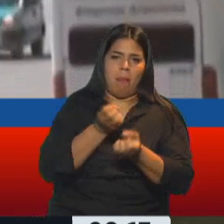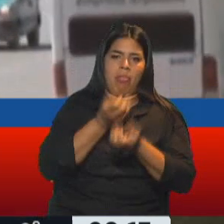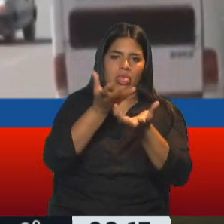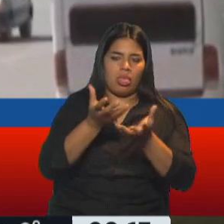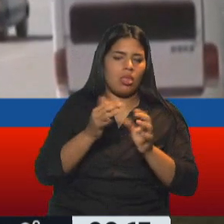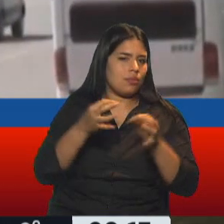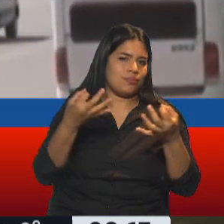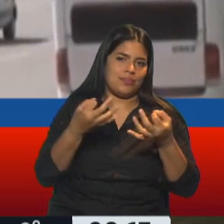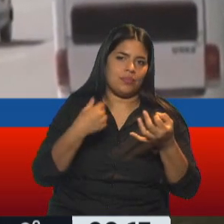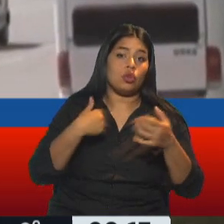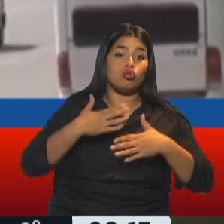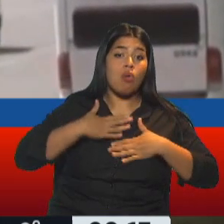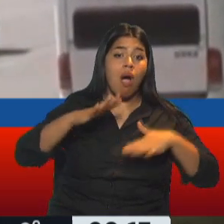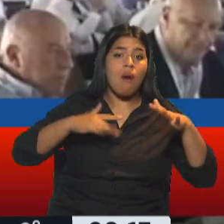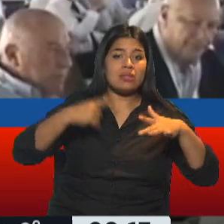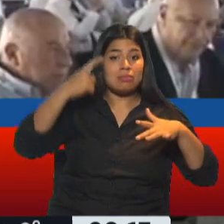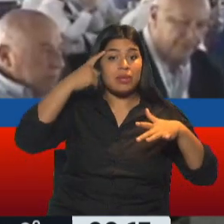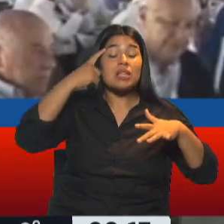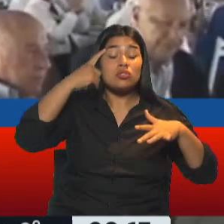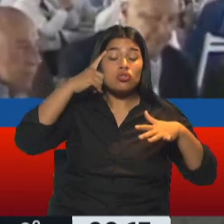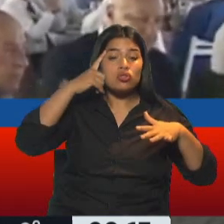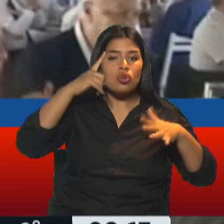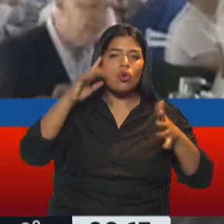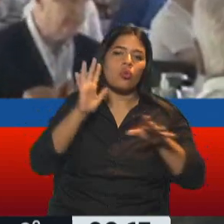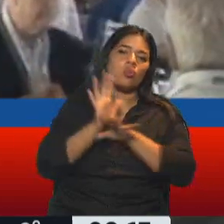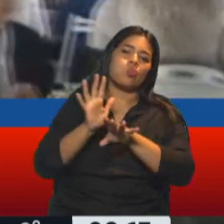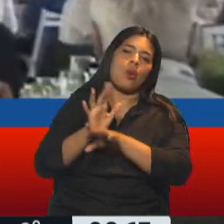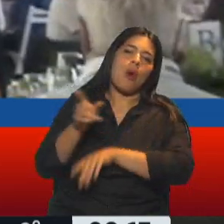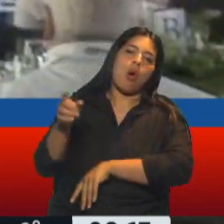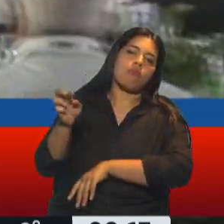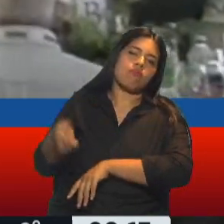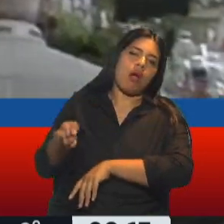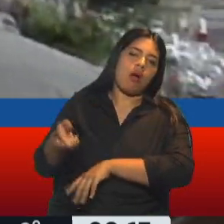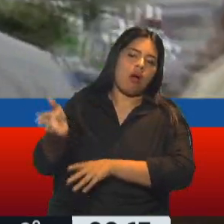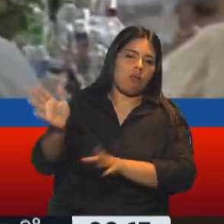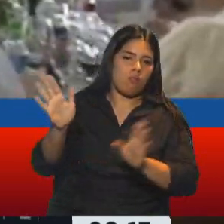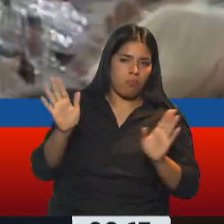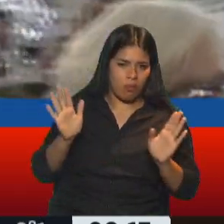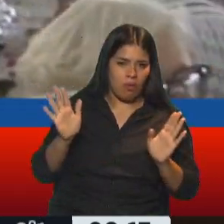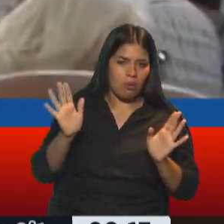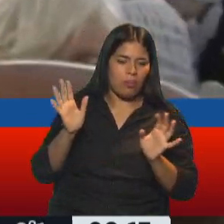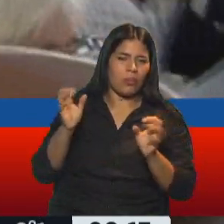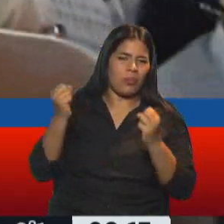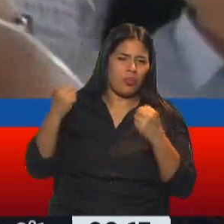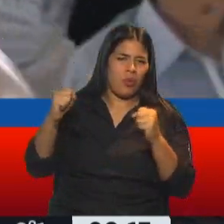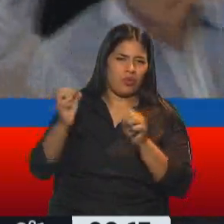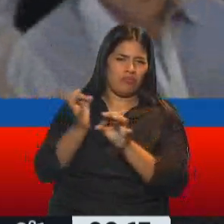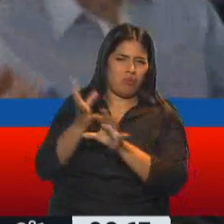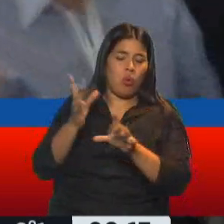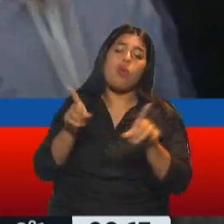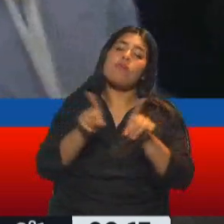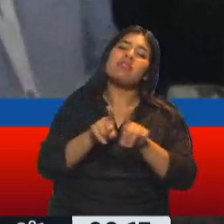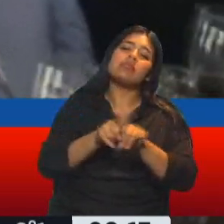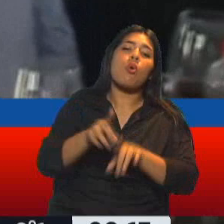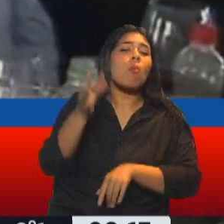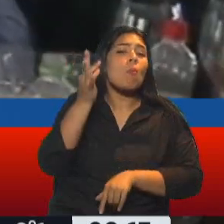veces que mi viejo, nuestro padre, ha sido elegido como otros deportistas, como fue Maradona,